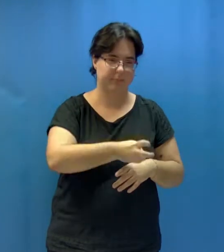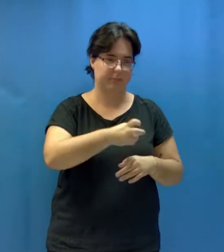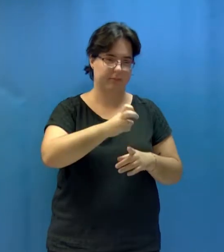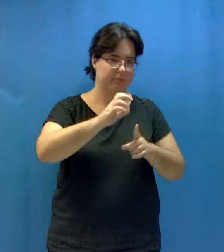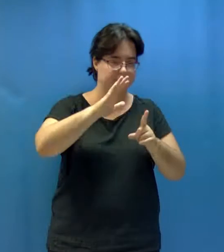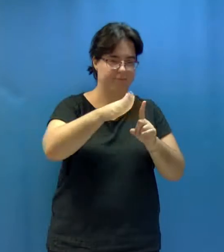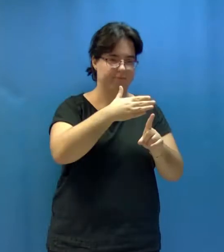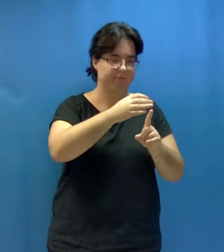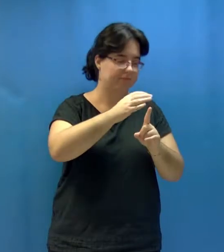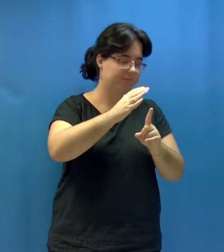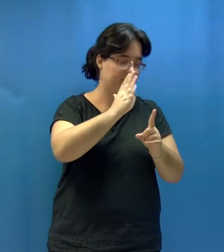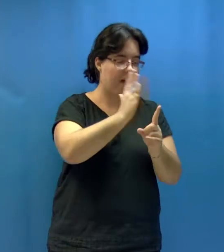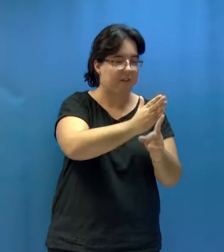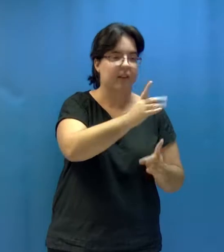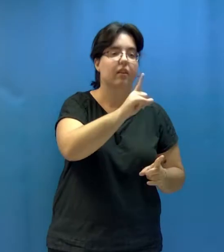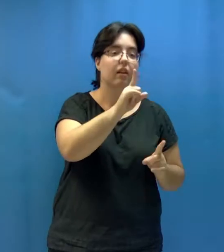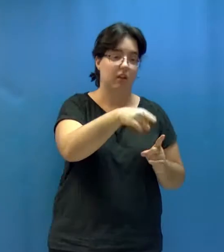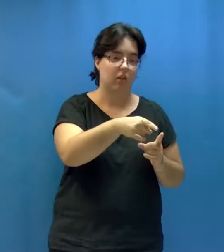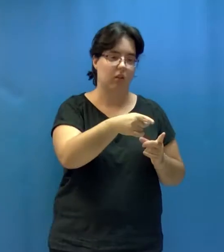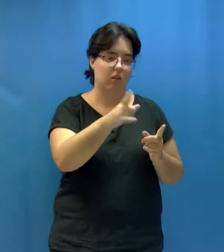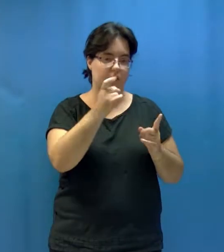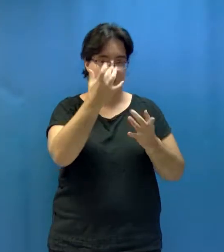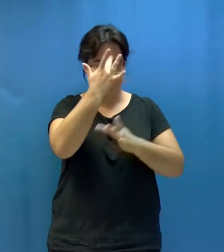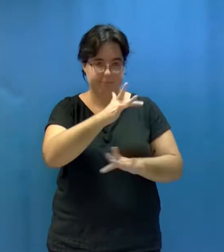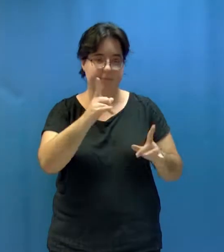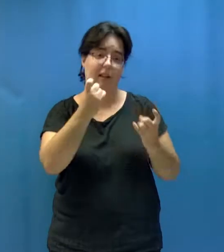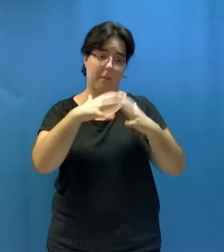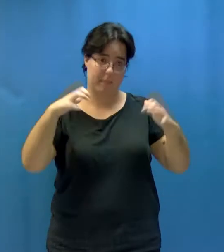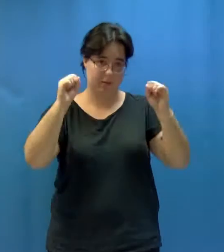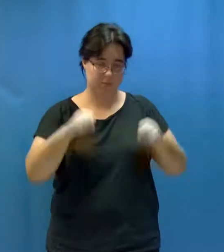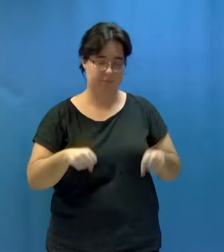y cualquier otra relacionada con el Consejo. No obstante, el Pleno acordará.